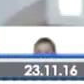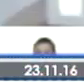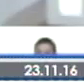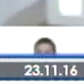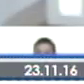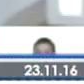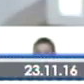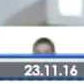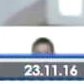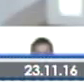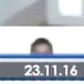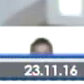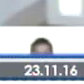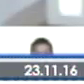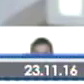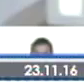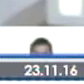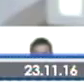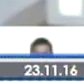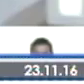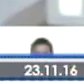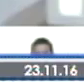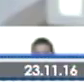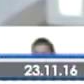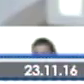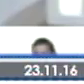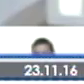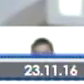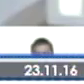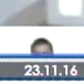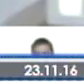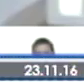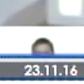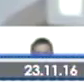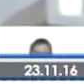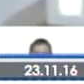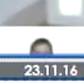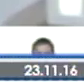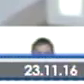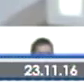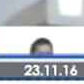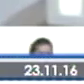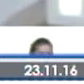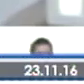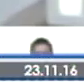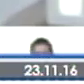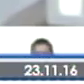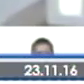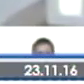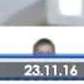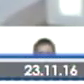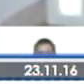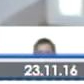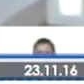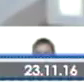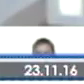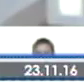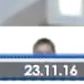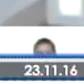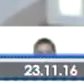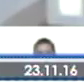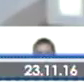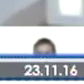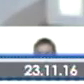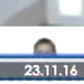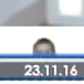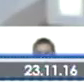vemos pues que la oposición venezolana hasta el día de hoy no ha mostrado ninguna manifestación de voluntad política hacia solventar el tema económico, hacia participar en la solución de los problemas